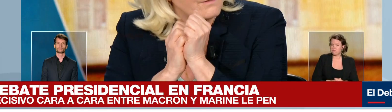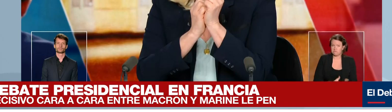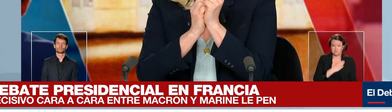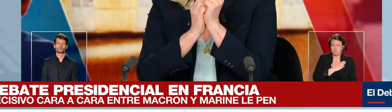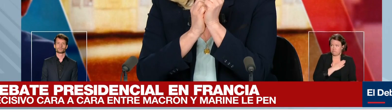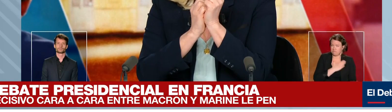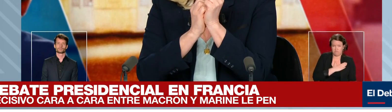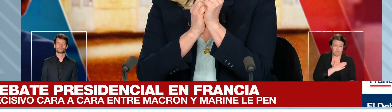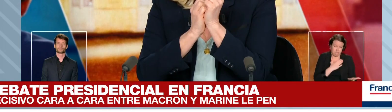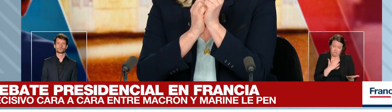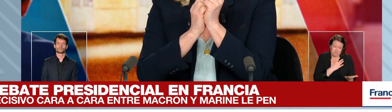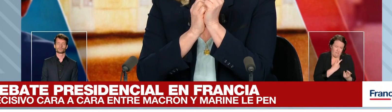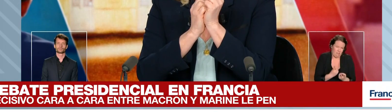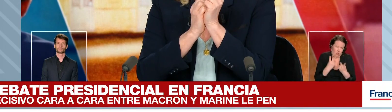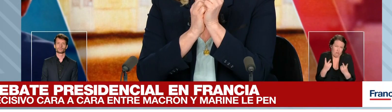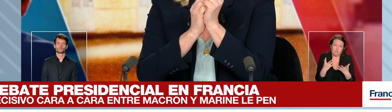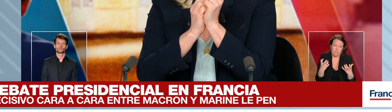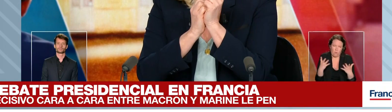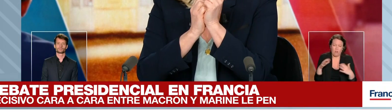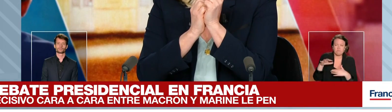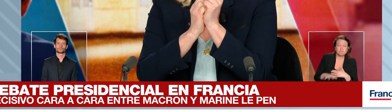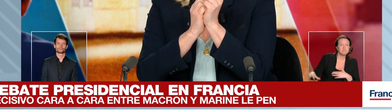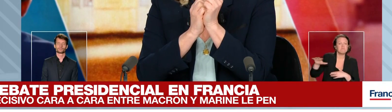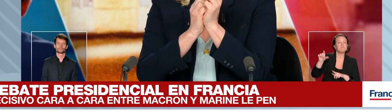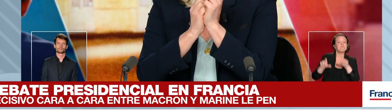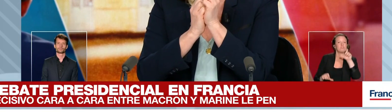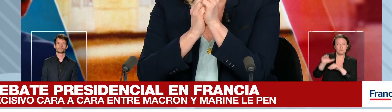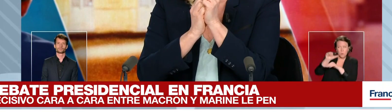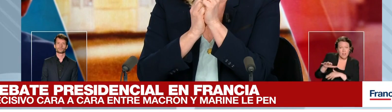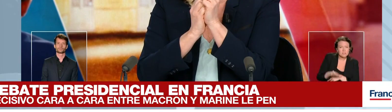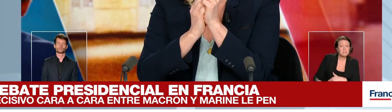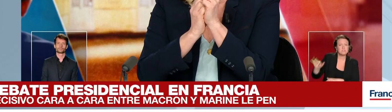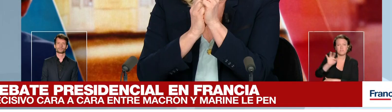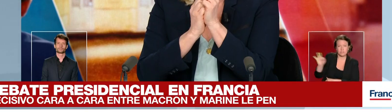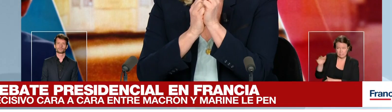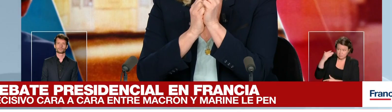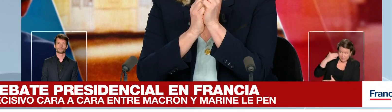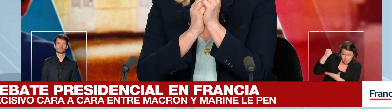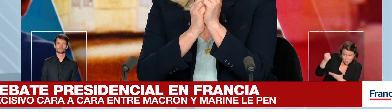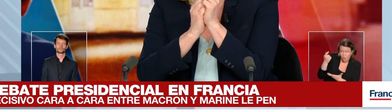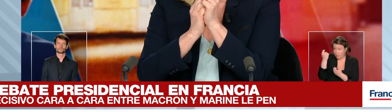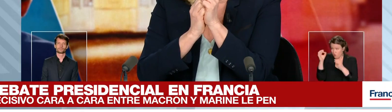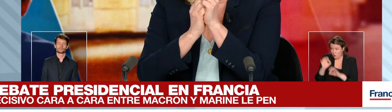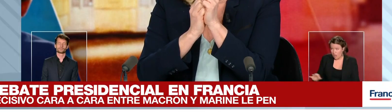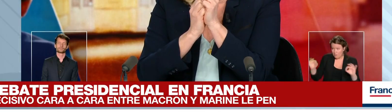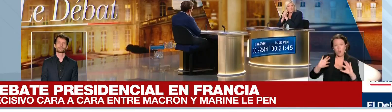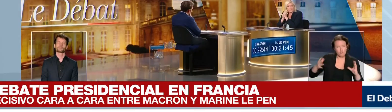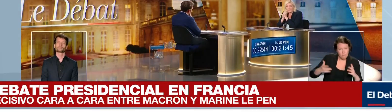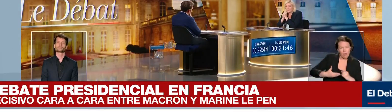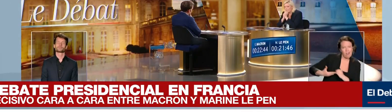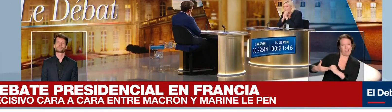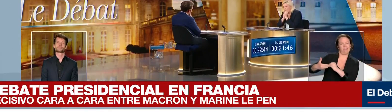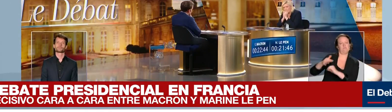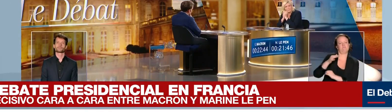anualidades. Filosóficamente, considero que el sistema de protección social es el bien de quienes no lo tienen, es el patrimonio de quienes no lo tienen,